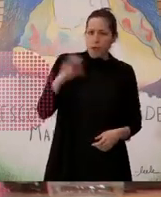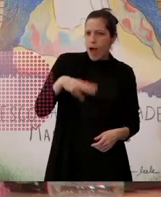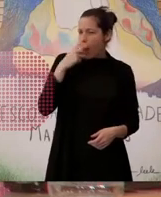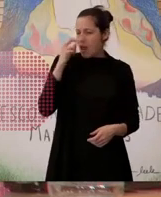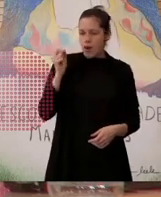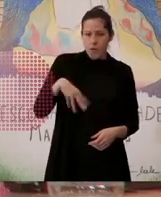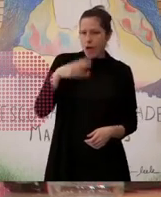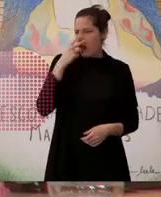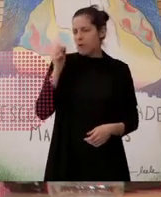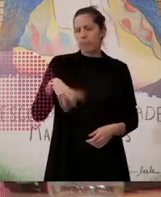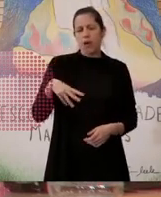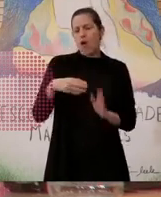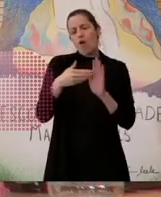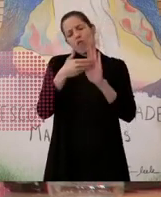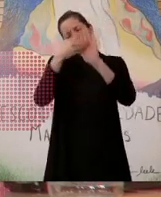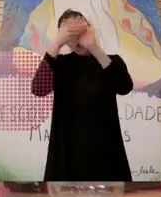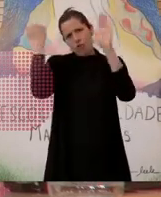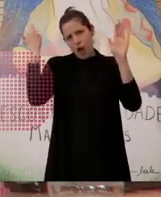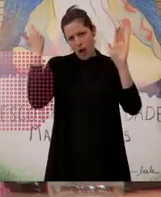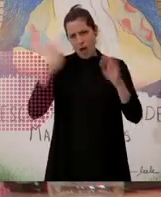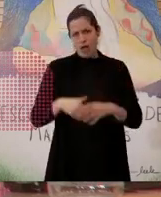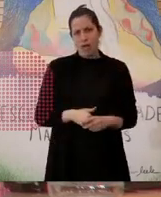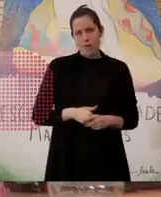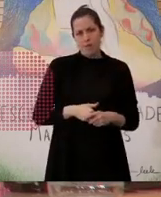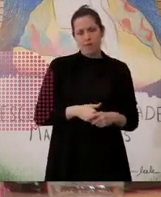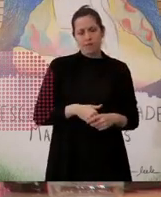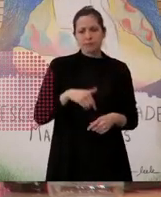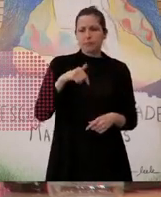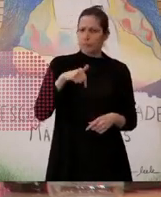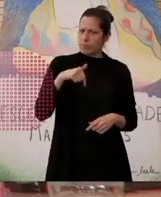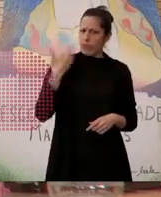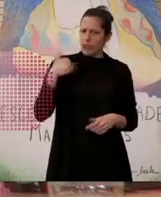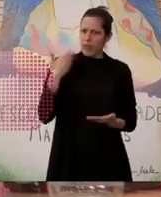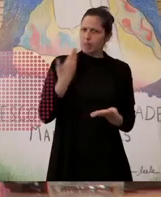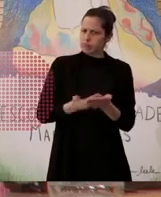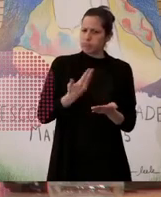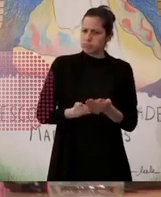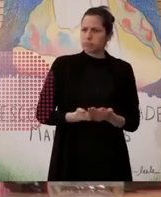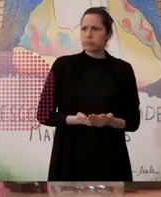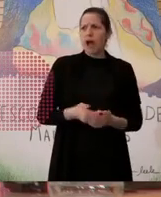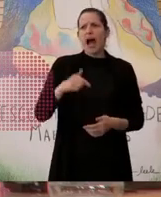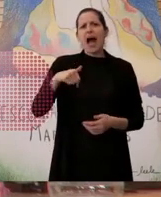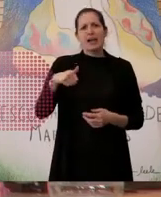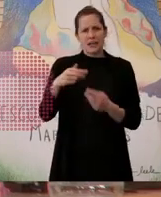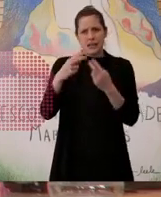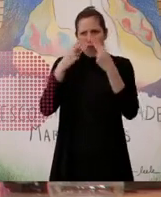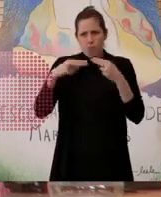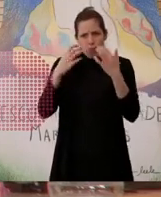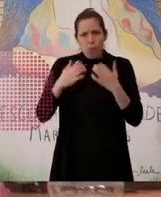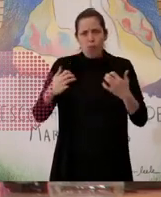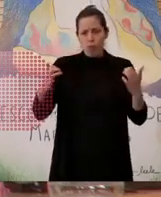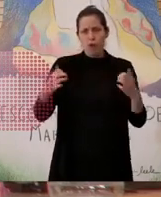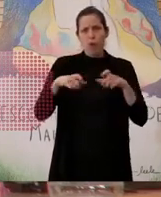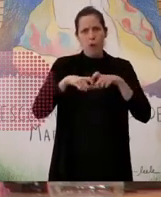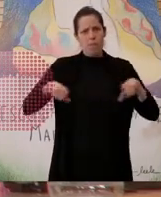valemos porque lo hemos demostrado porque muchas de las que estáis aquí y las que están sentado a mí me lo han demostrado en la acción Yo